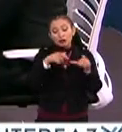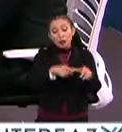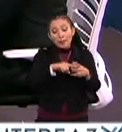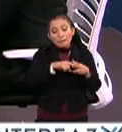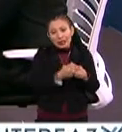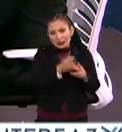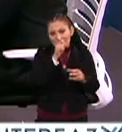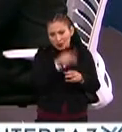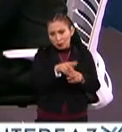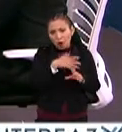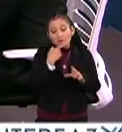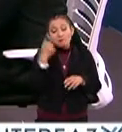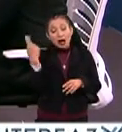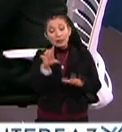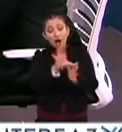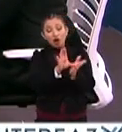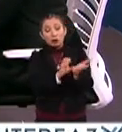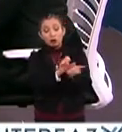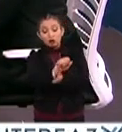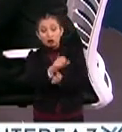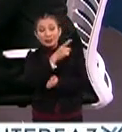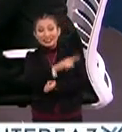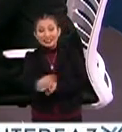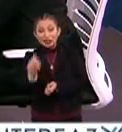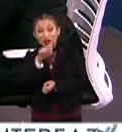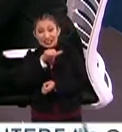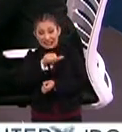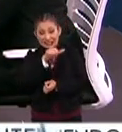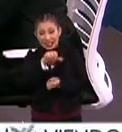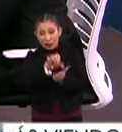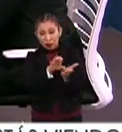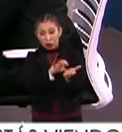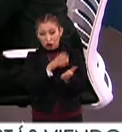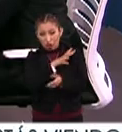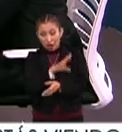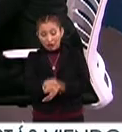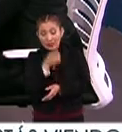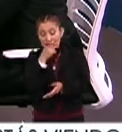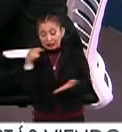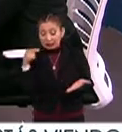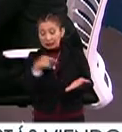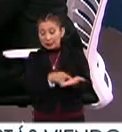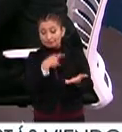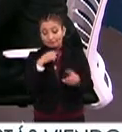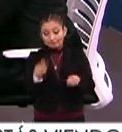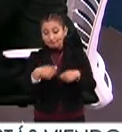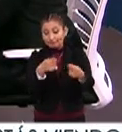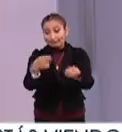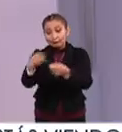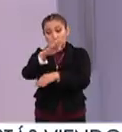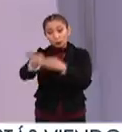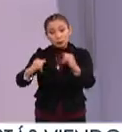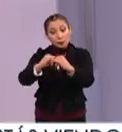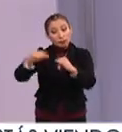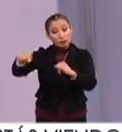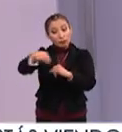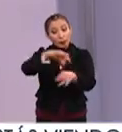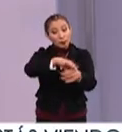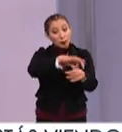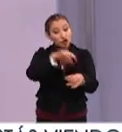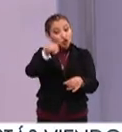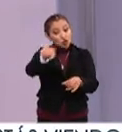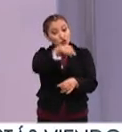surge precisamente de un mandato constitucional del 116 Constitución General, en el cual delega a todos los institutos